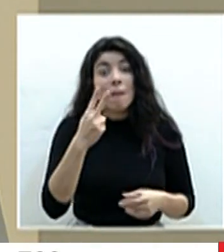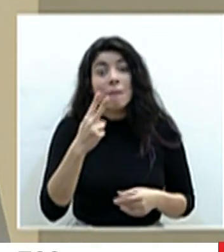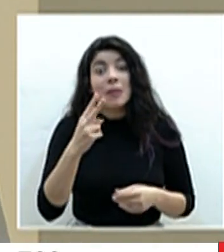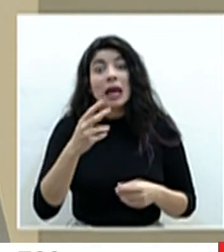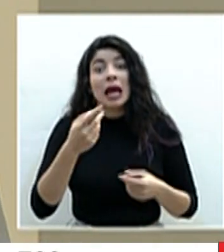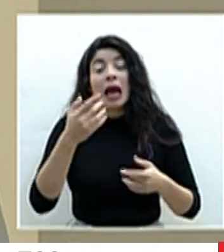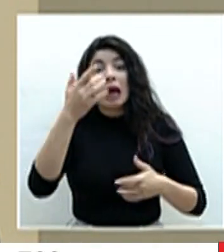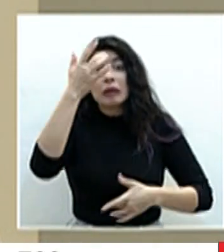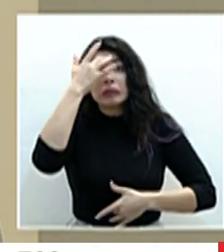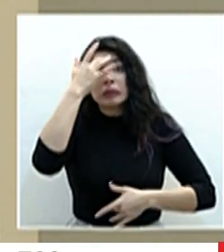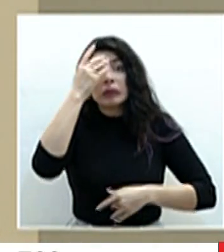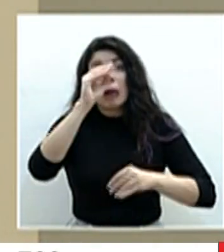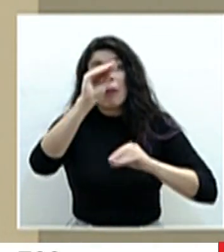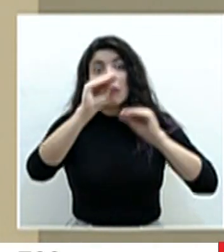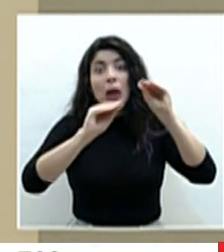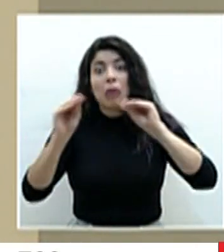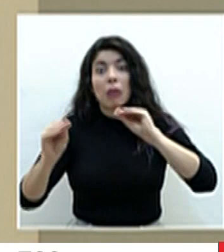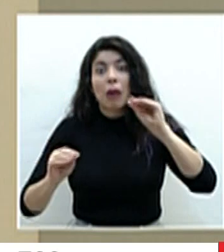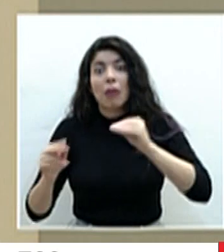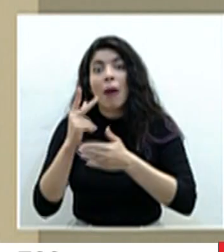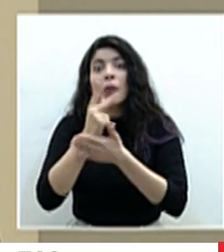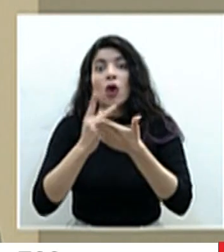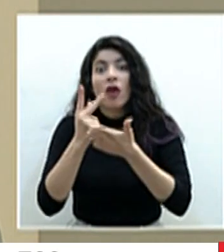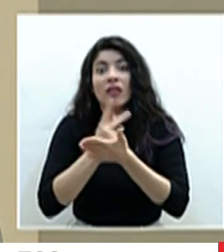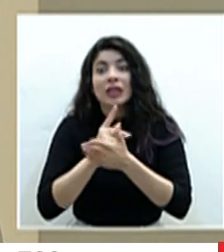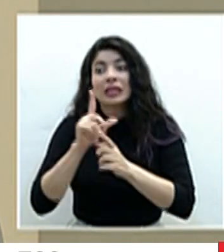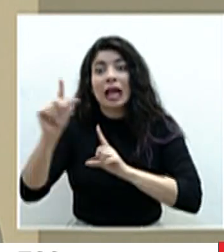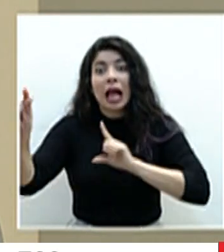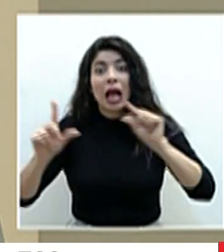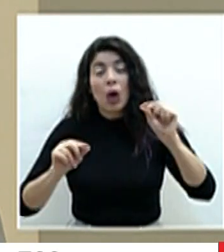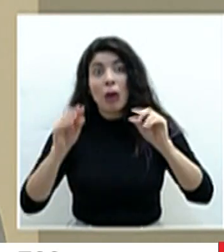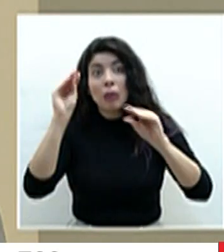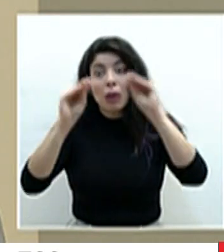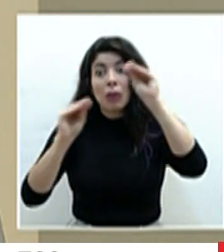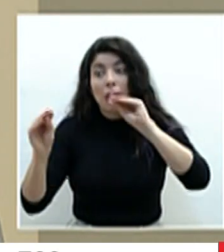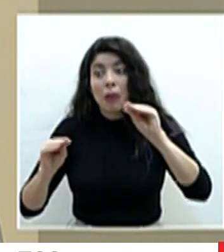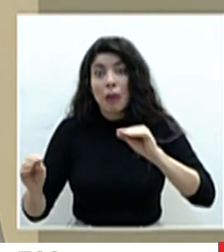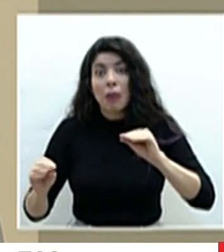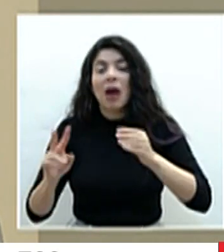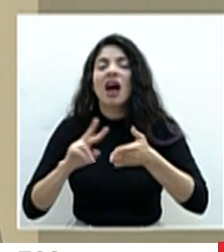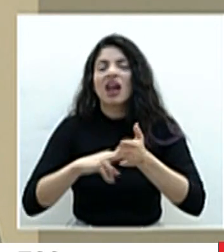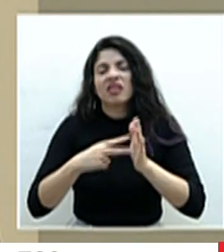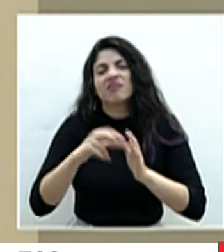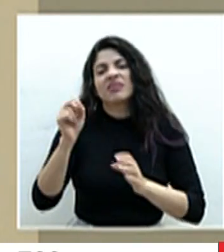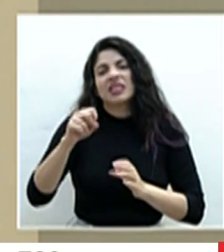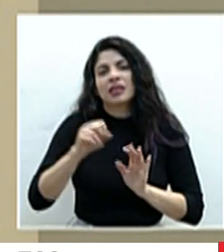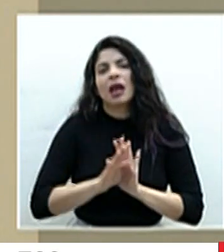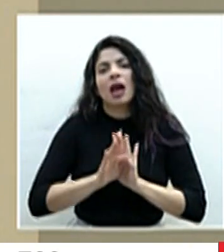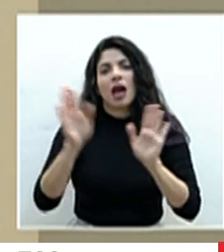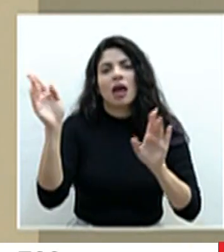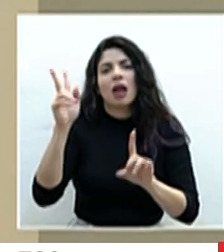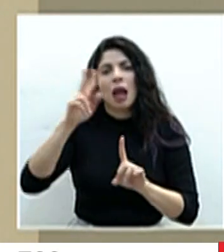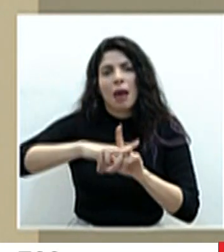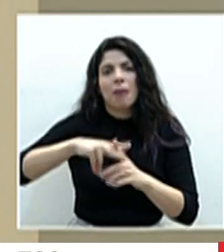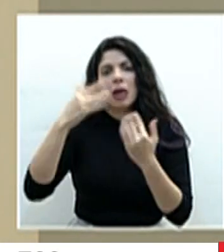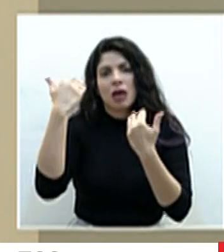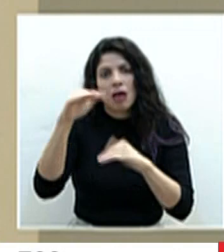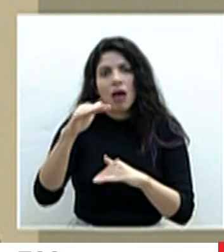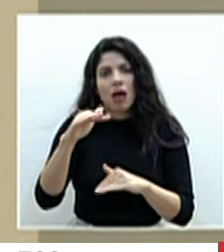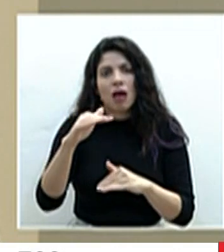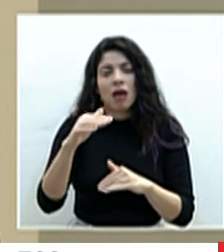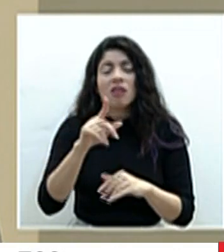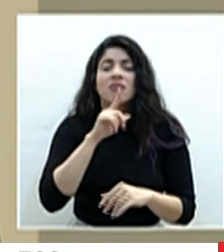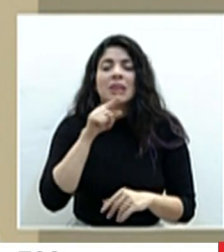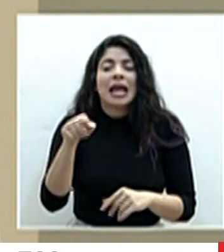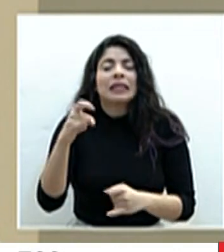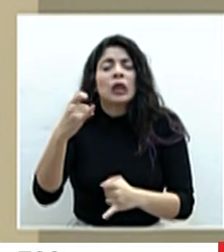exportación de casos entre, digamos, provincias o cantones, pues obviamente eso sí nos llevaría a tomar medidas generalizadas restrictivas, que en realidad